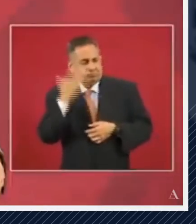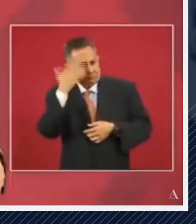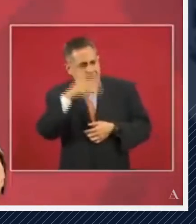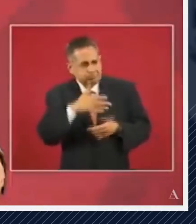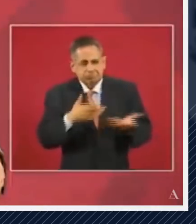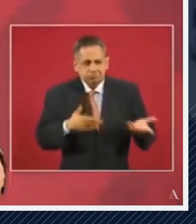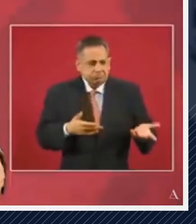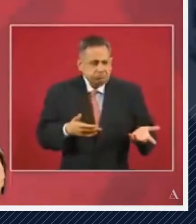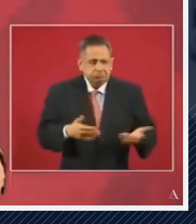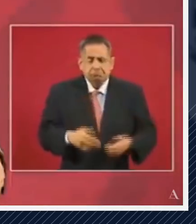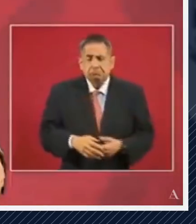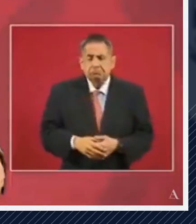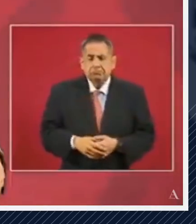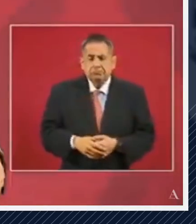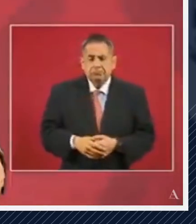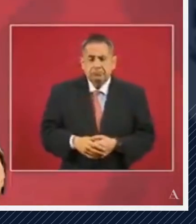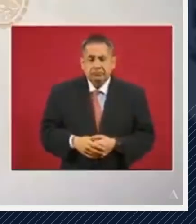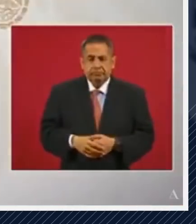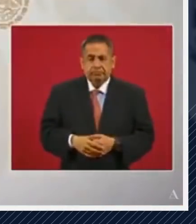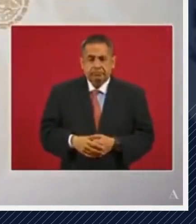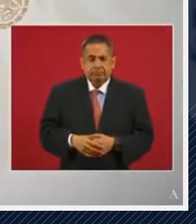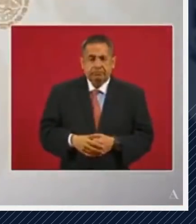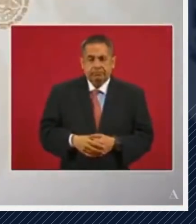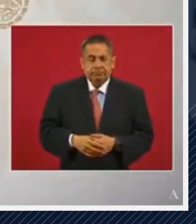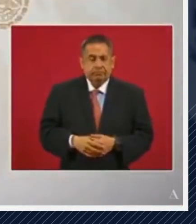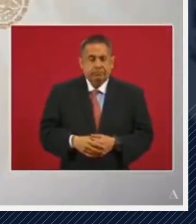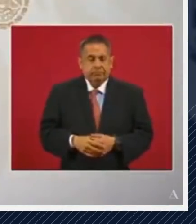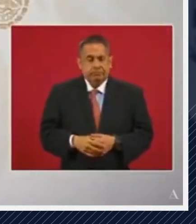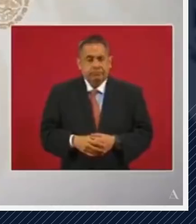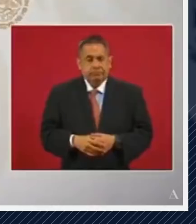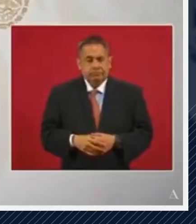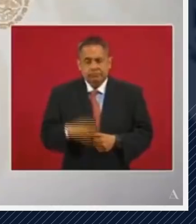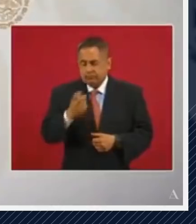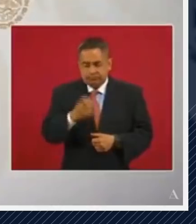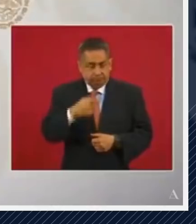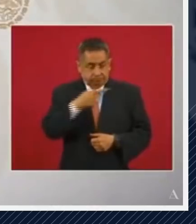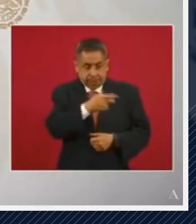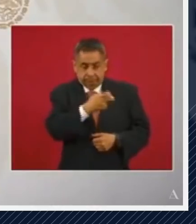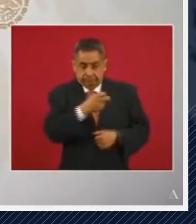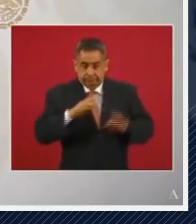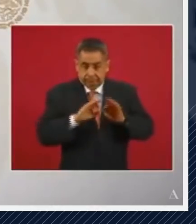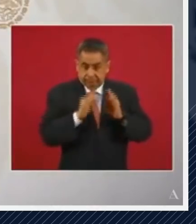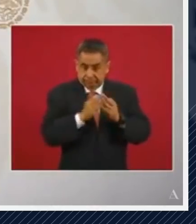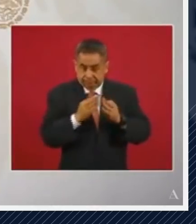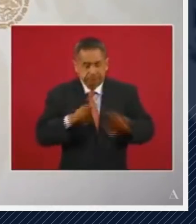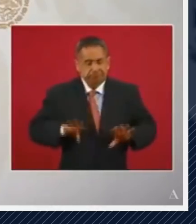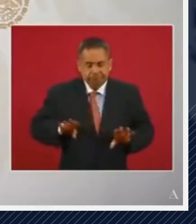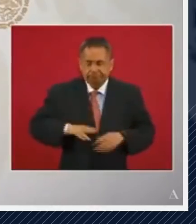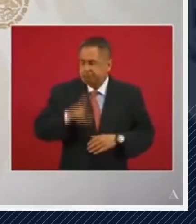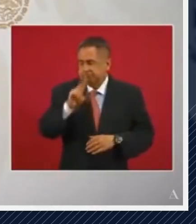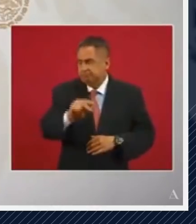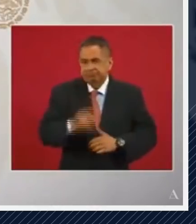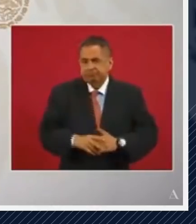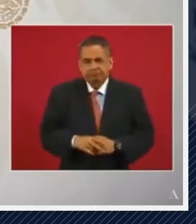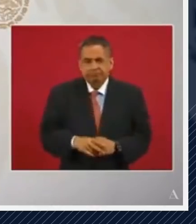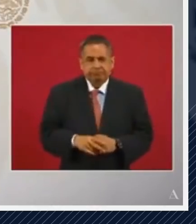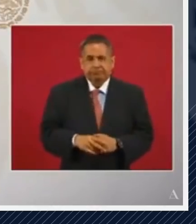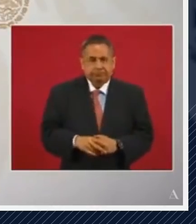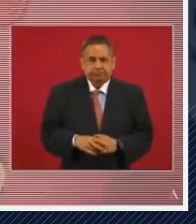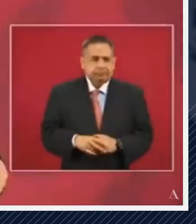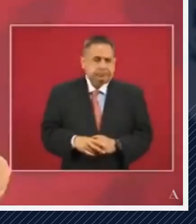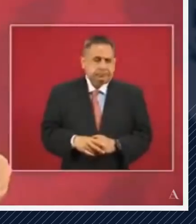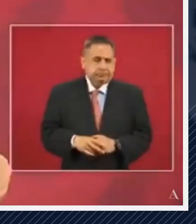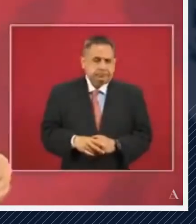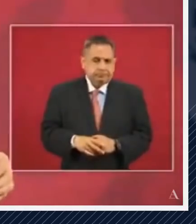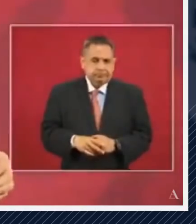Es Javier Corral, gobernador de Chihuahua, lo que ha planteado específicamente el presidente de la República. De